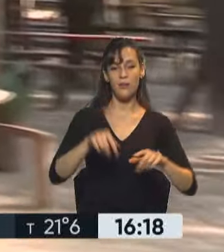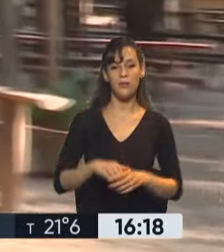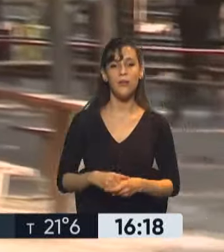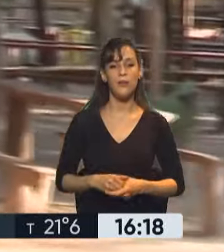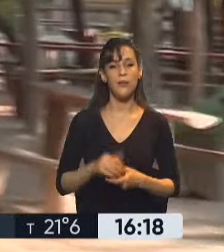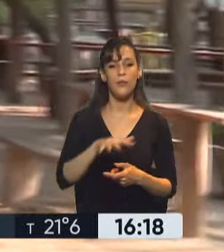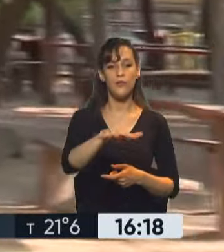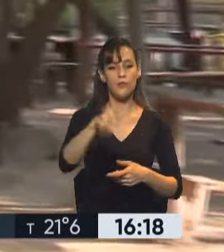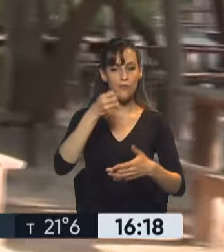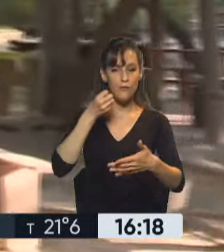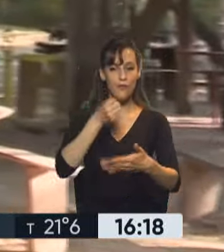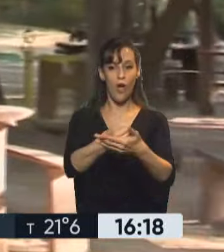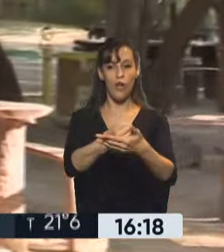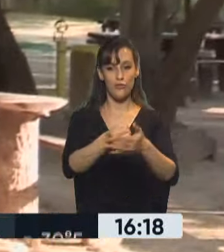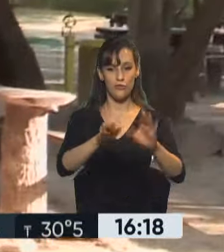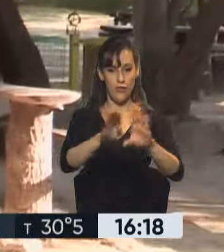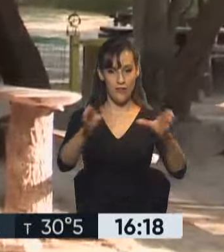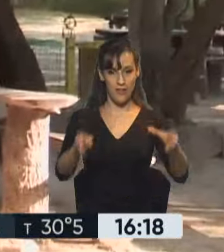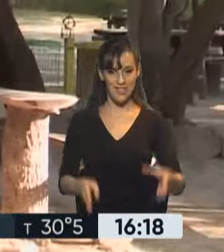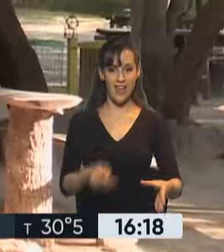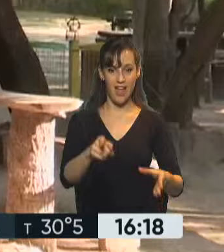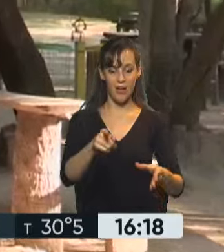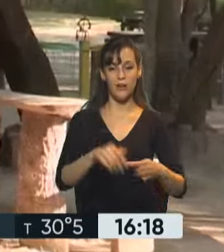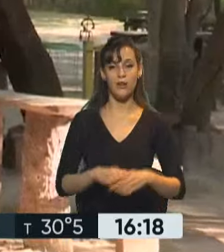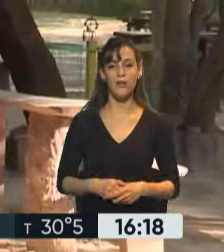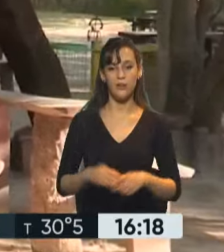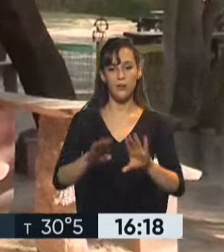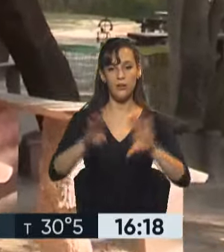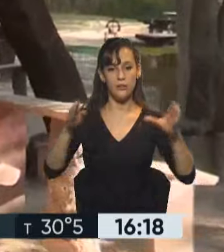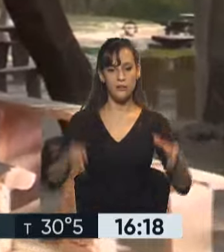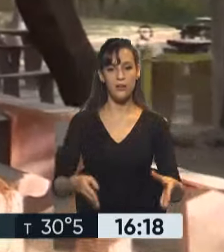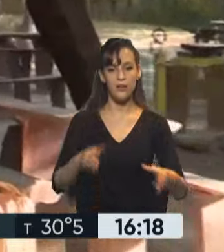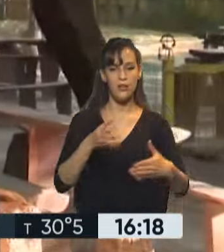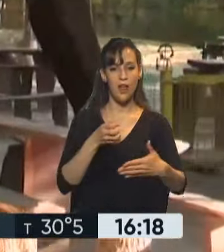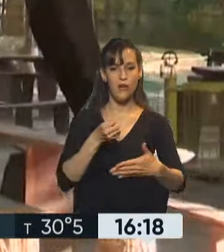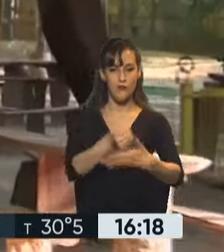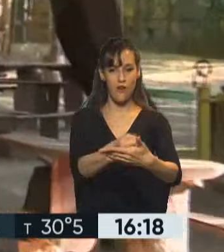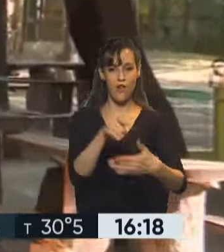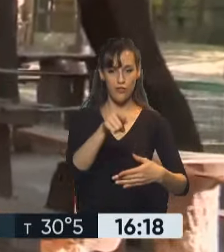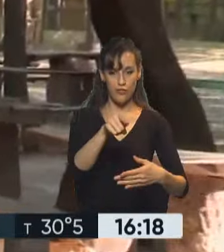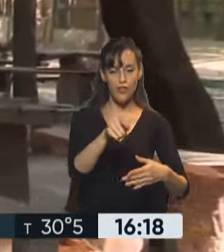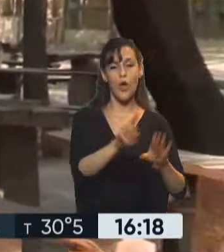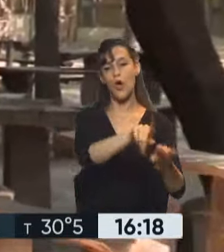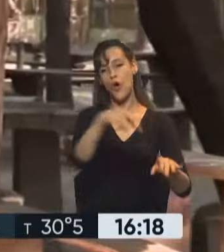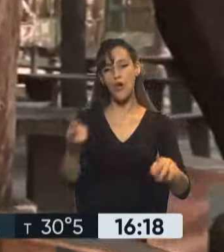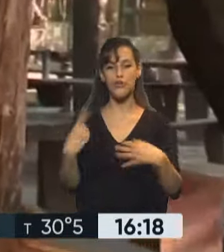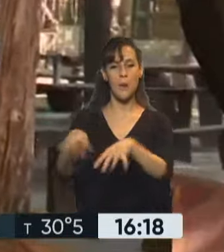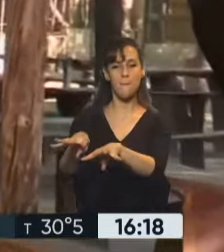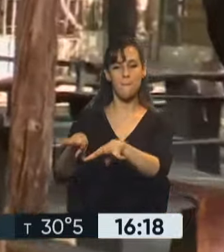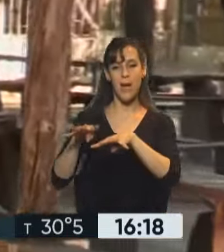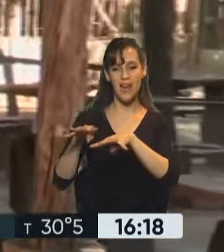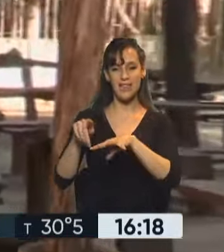fondo, ¿eh? Realmente es, bueno, el sector de los hornos de barro, la parrilla por el otro lado, un